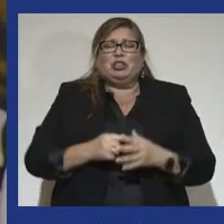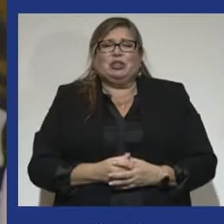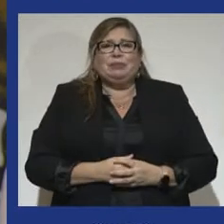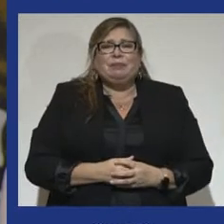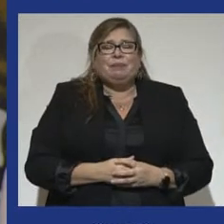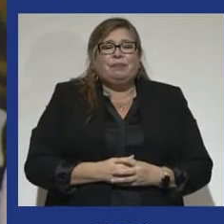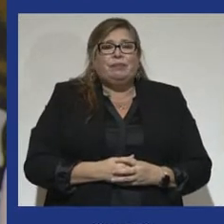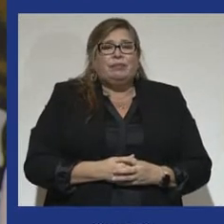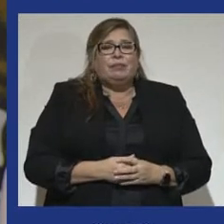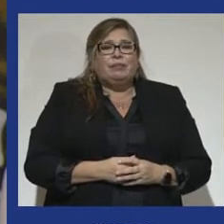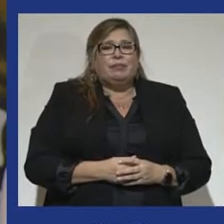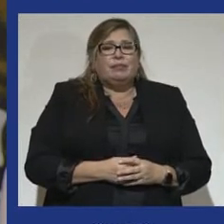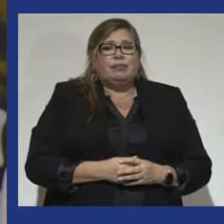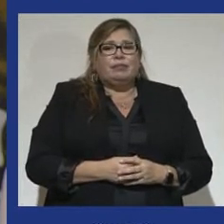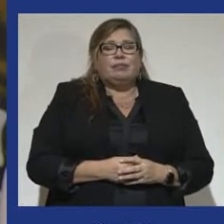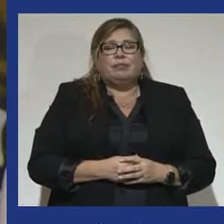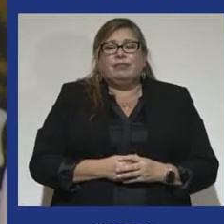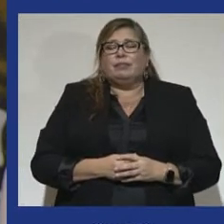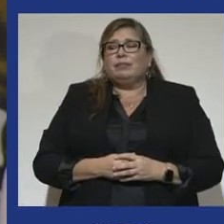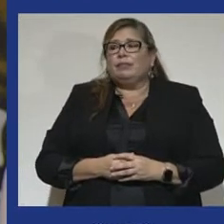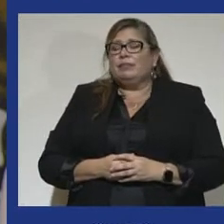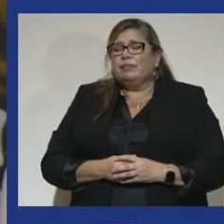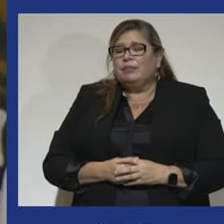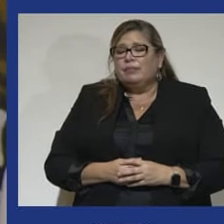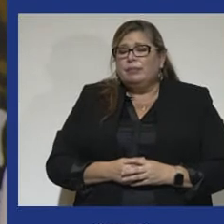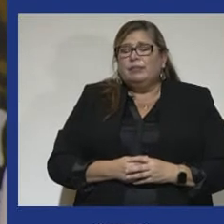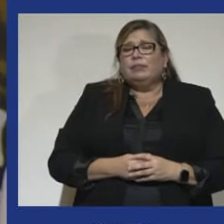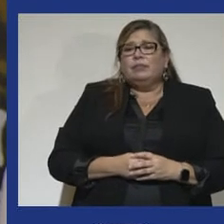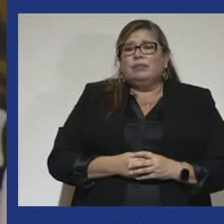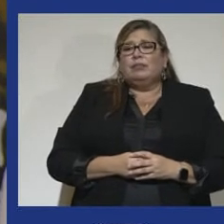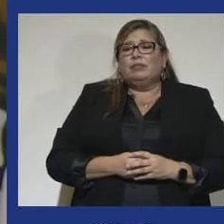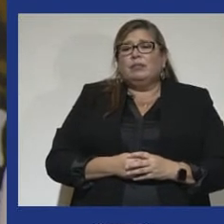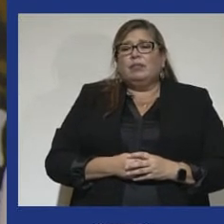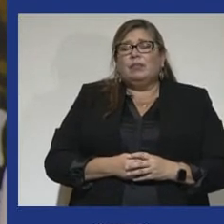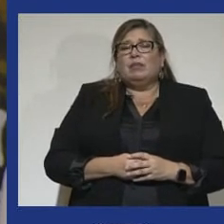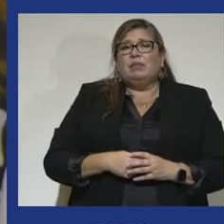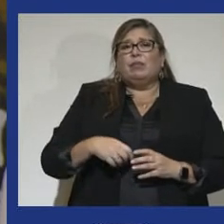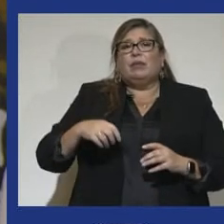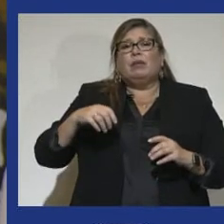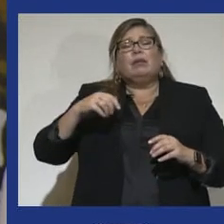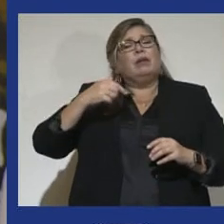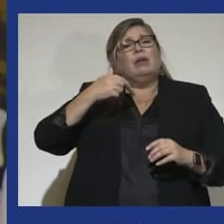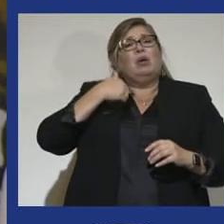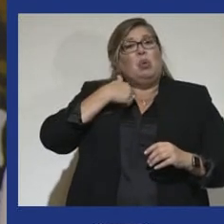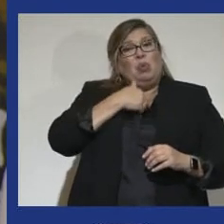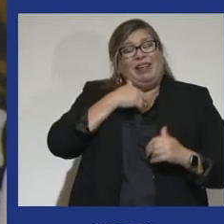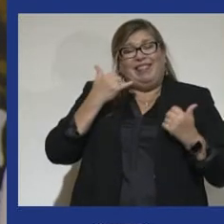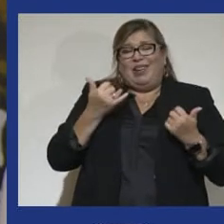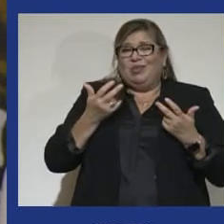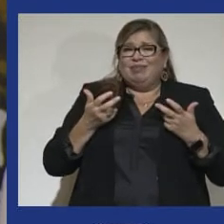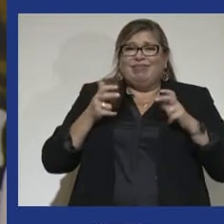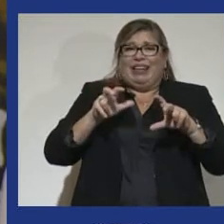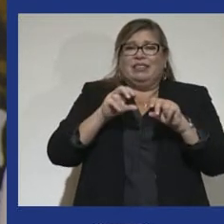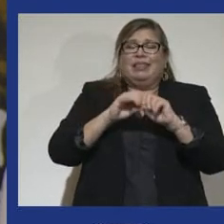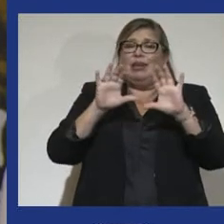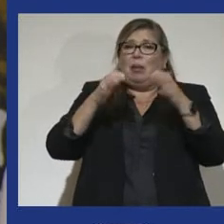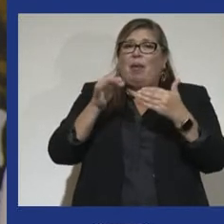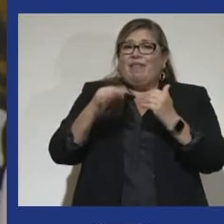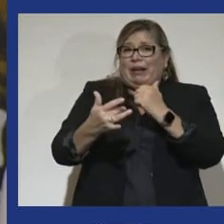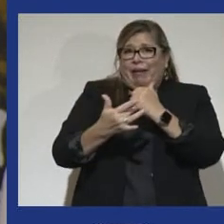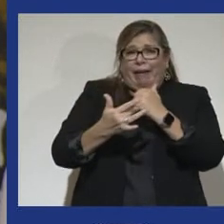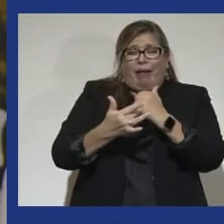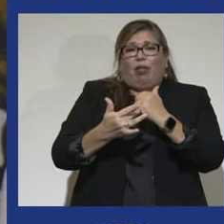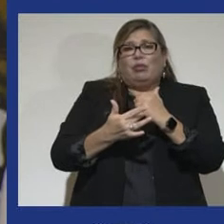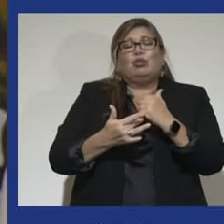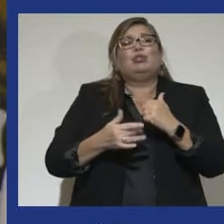pues seguimos en eso una de las cosas que hacemos el gobernador hablo de esto pero seguimos hacer inversiones en la tecnología